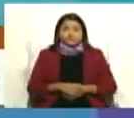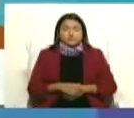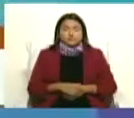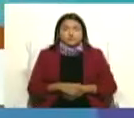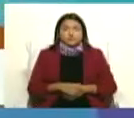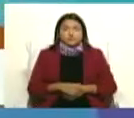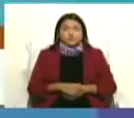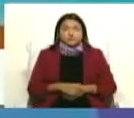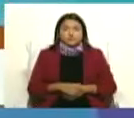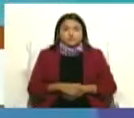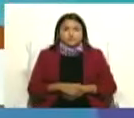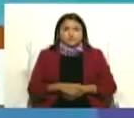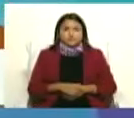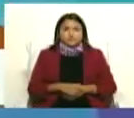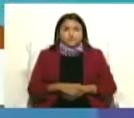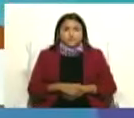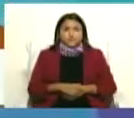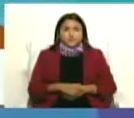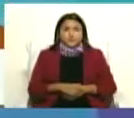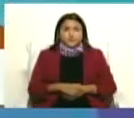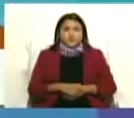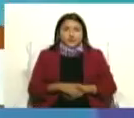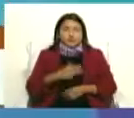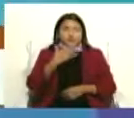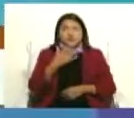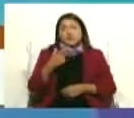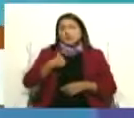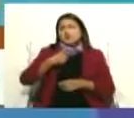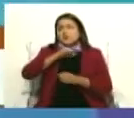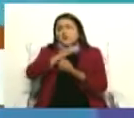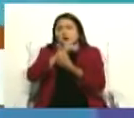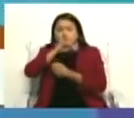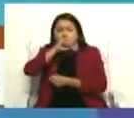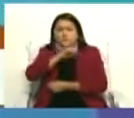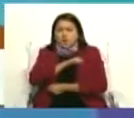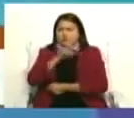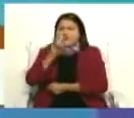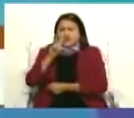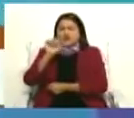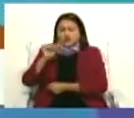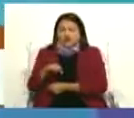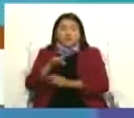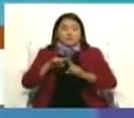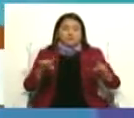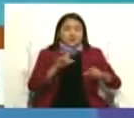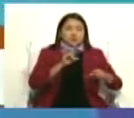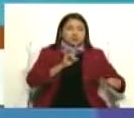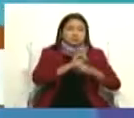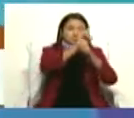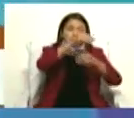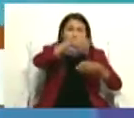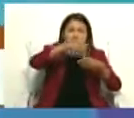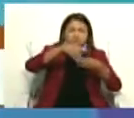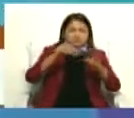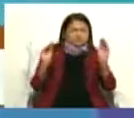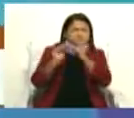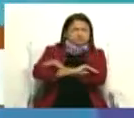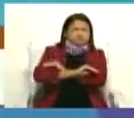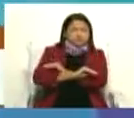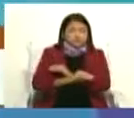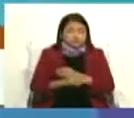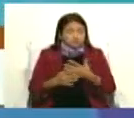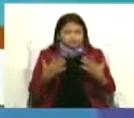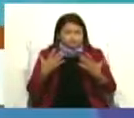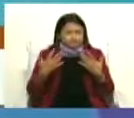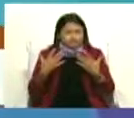es decir que se ama Venezuela y no votar el 3 de diciembre, porque el 3 de diciembre significa ser venezolanos y venezolanas. Es una acción